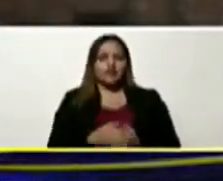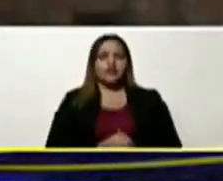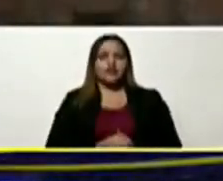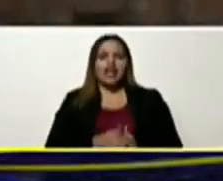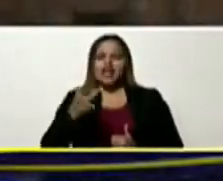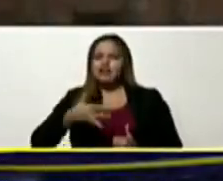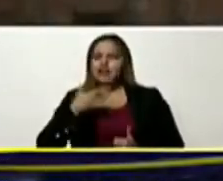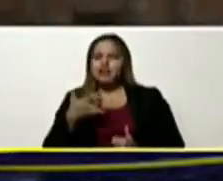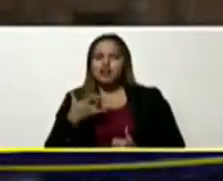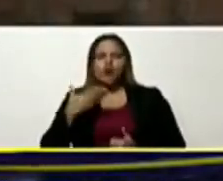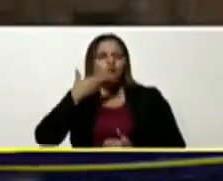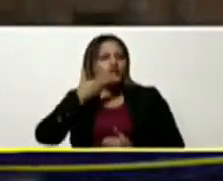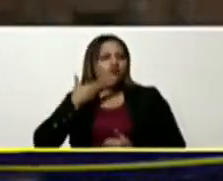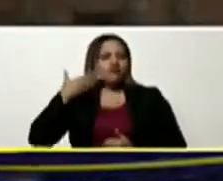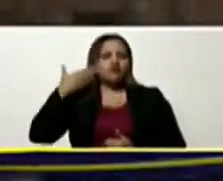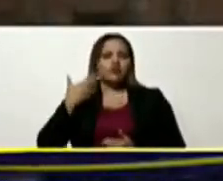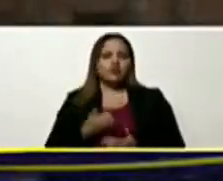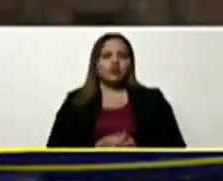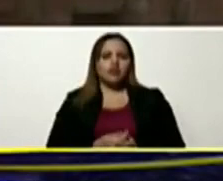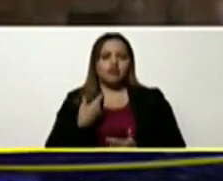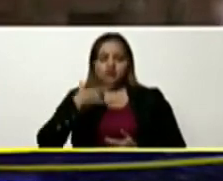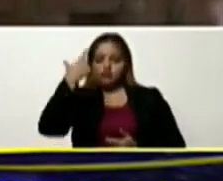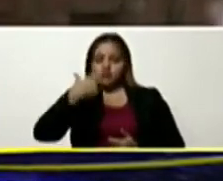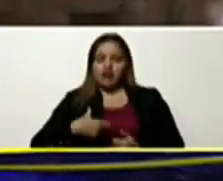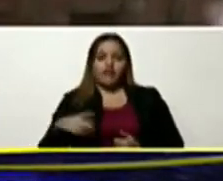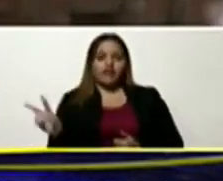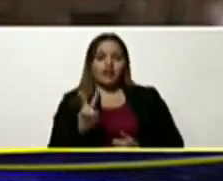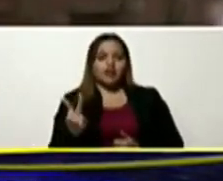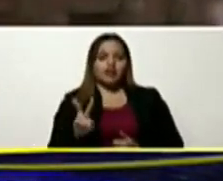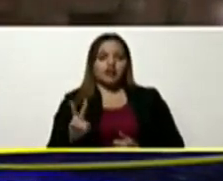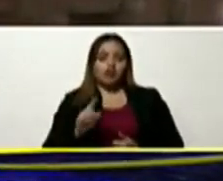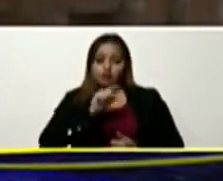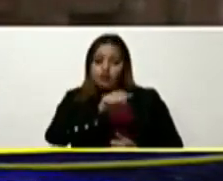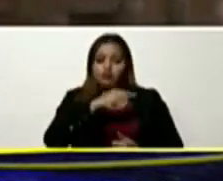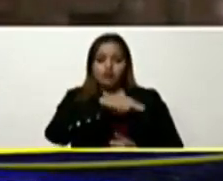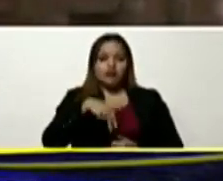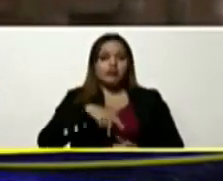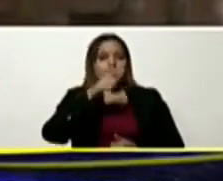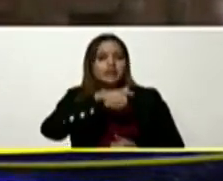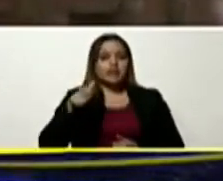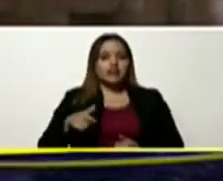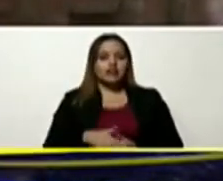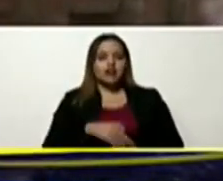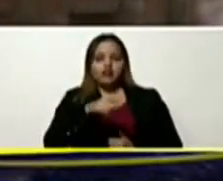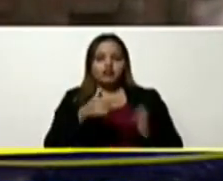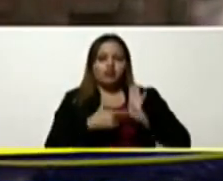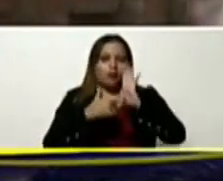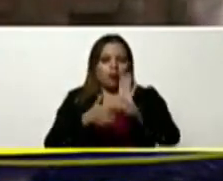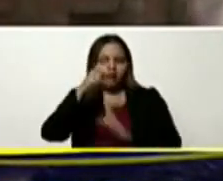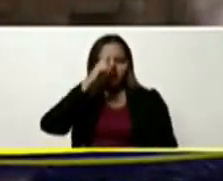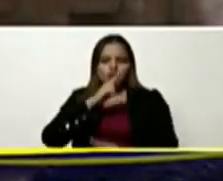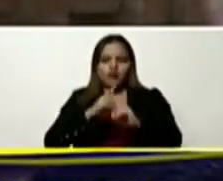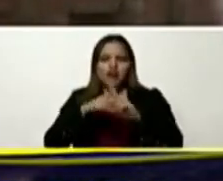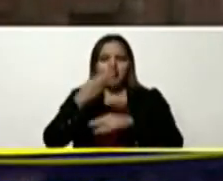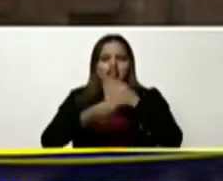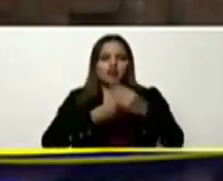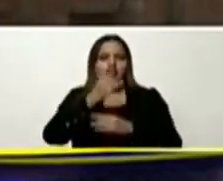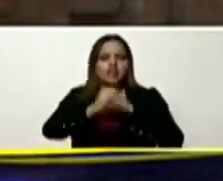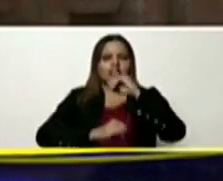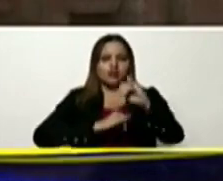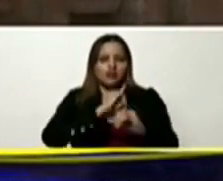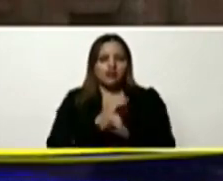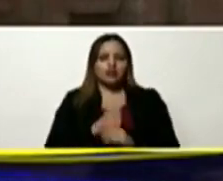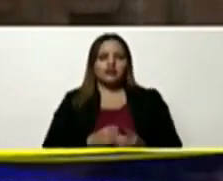siento profundamente orgullosa de ser venezolana y que usted sea nuestro presidente. Esa representación digna que hizo a nivel